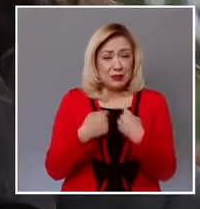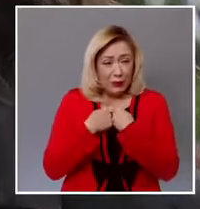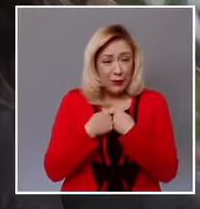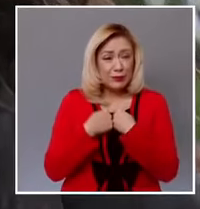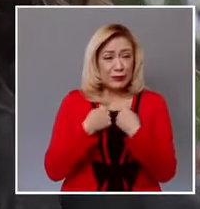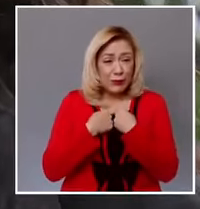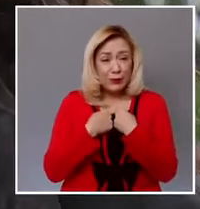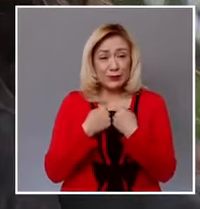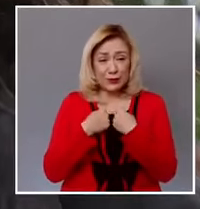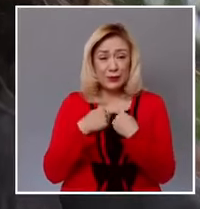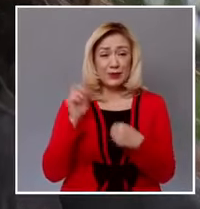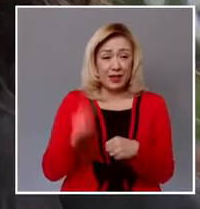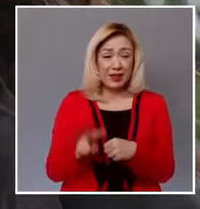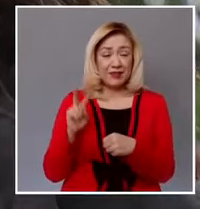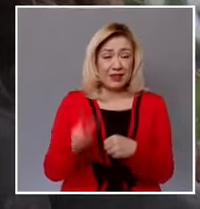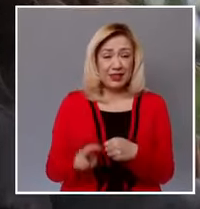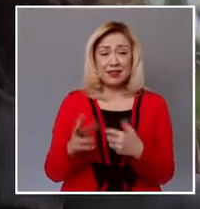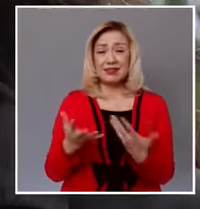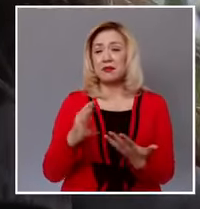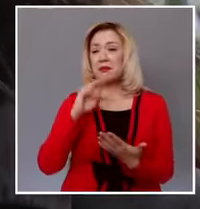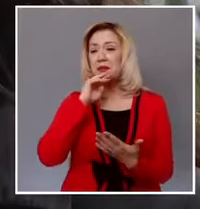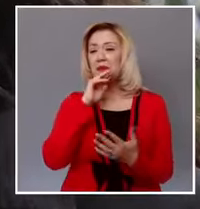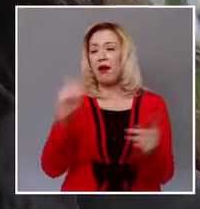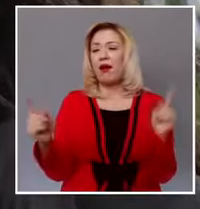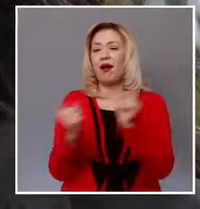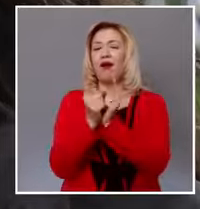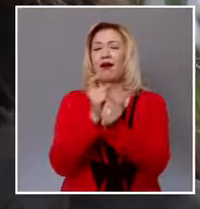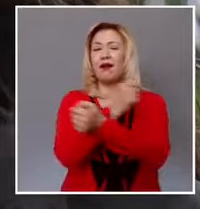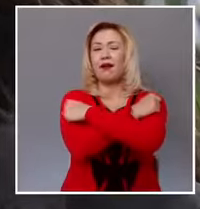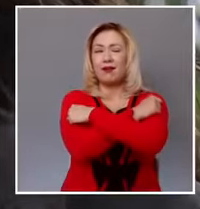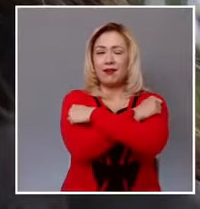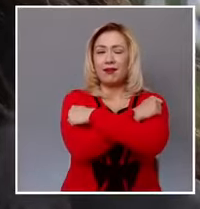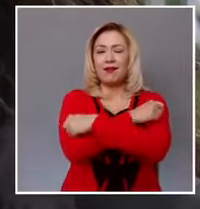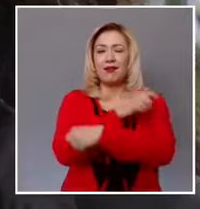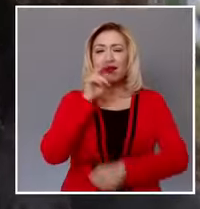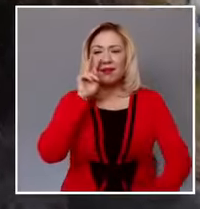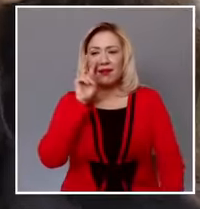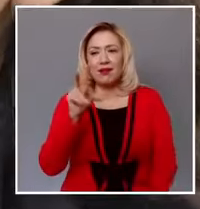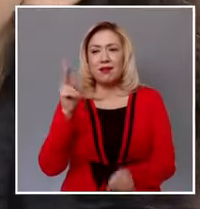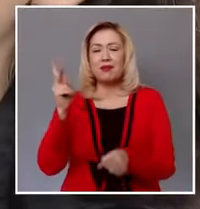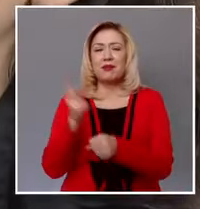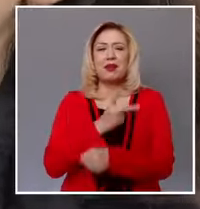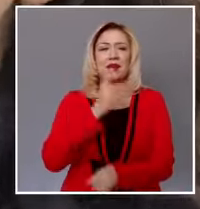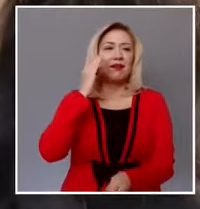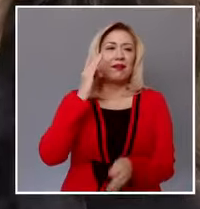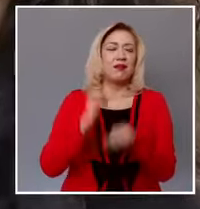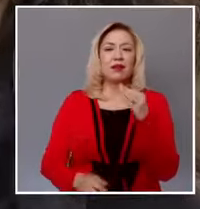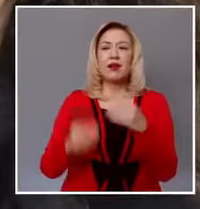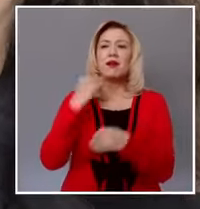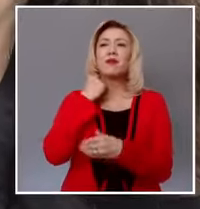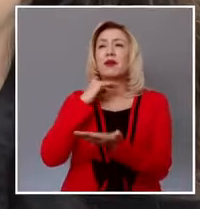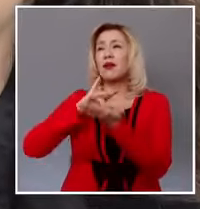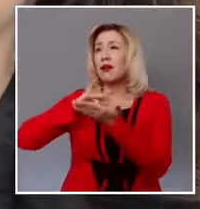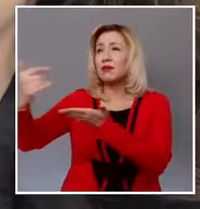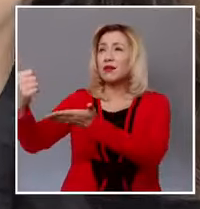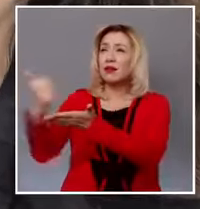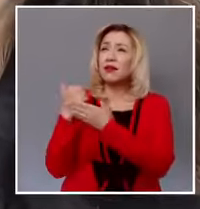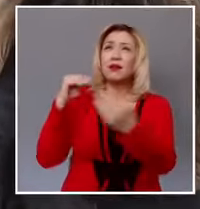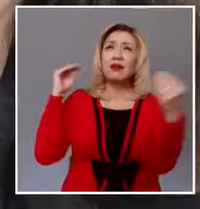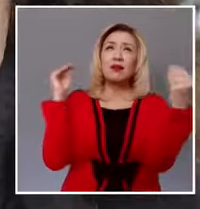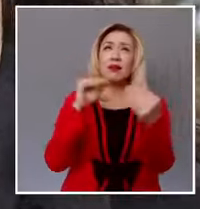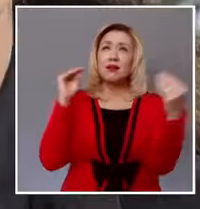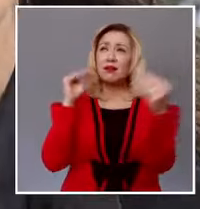a mi mamá que Dios puso en el camino a las personas que intervinieron, a los licenciados que